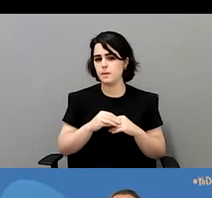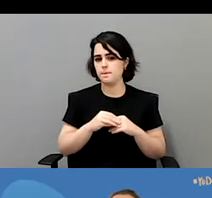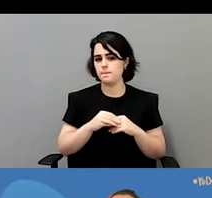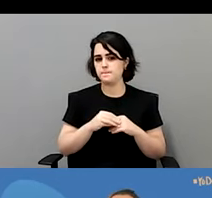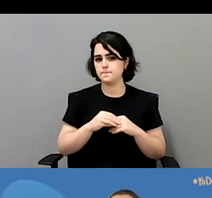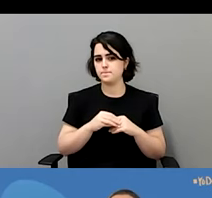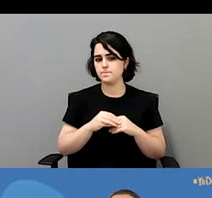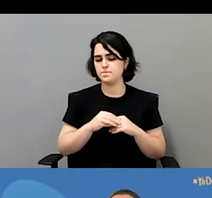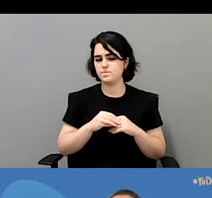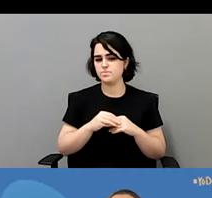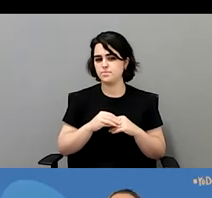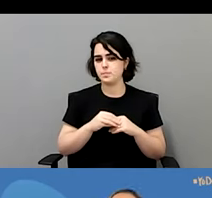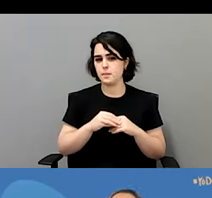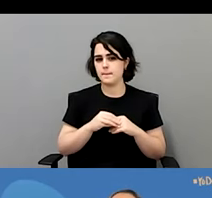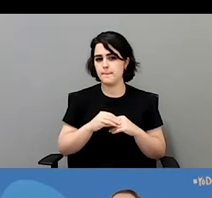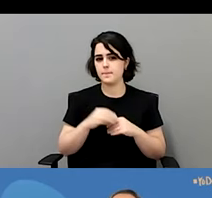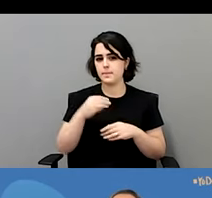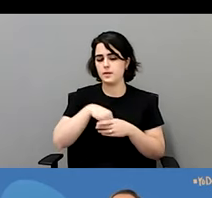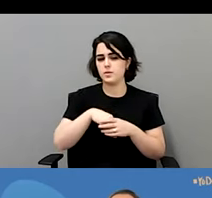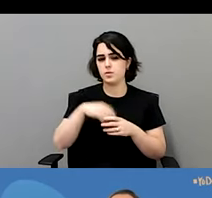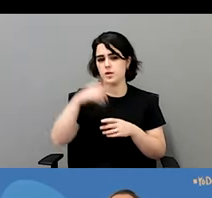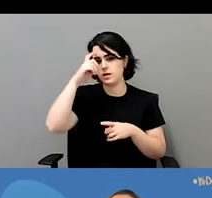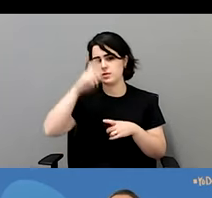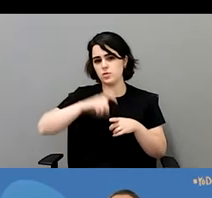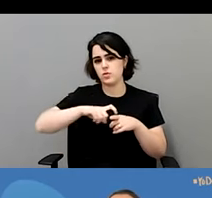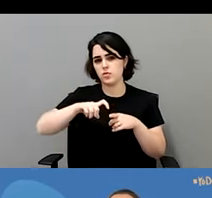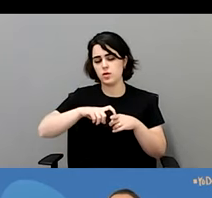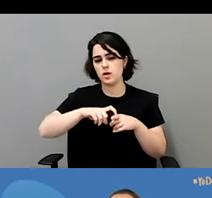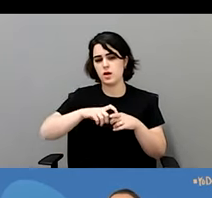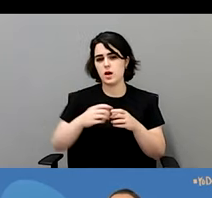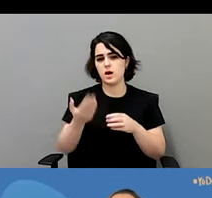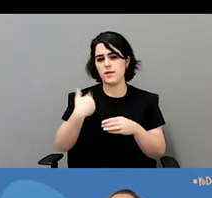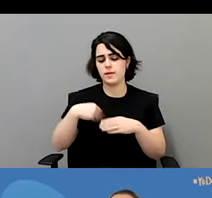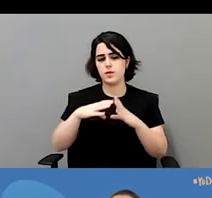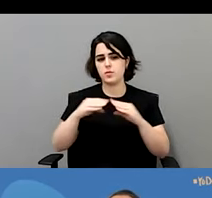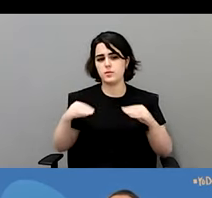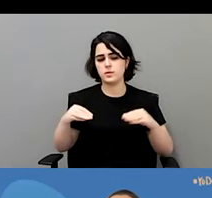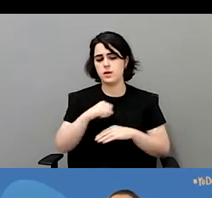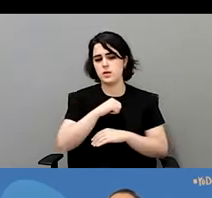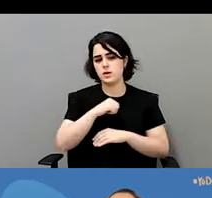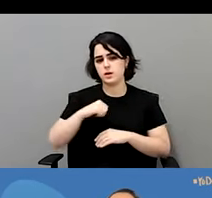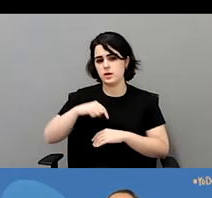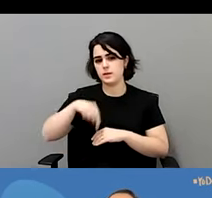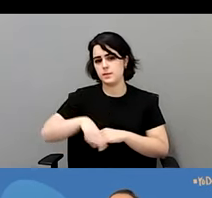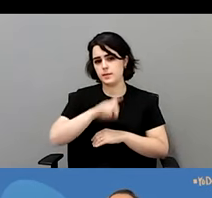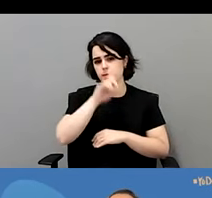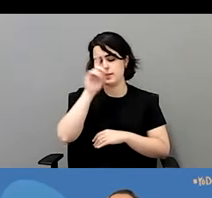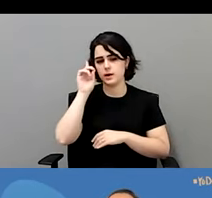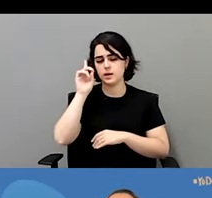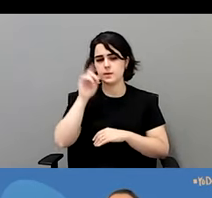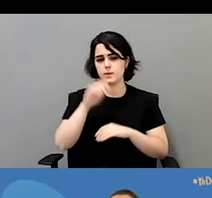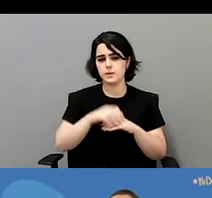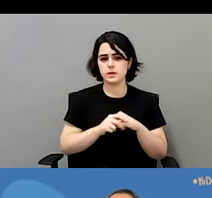la diversidad funcional de la Universidad Autónoma de Madrid